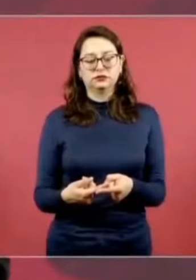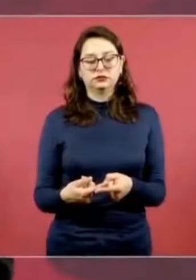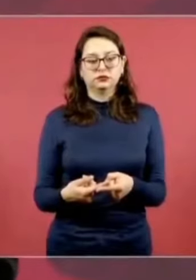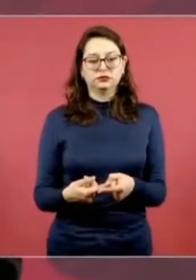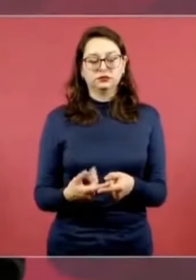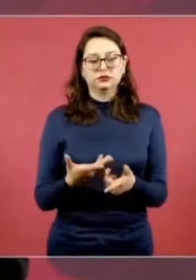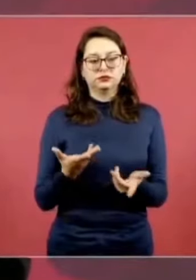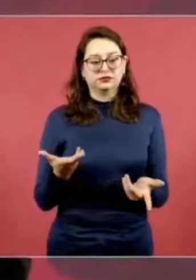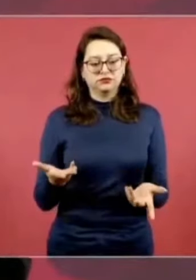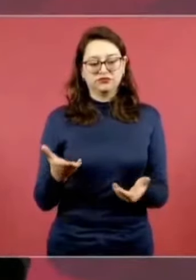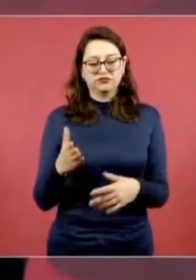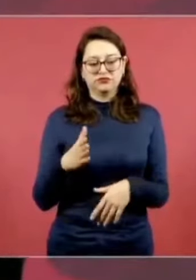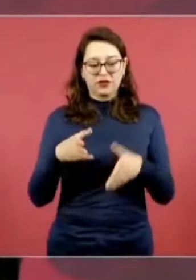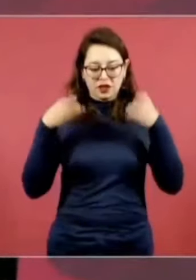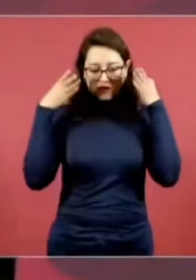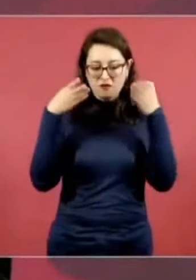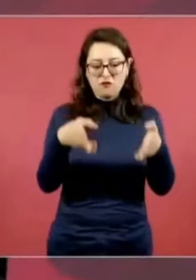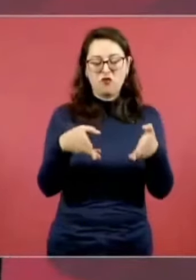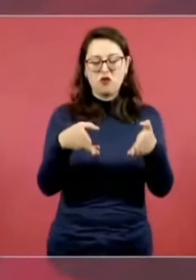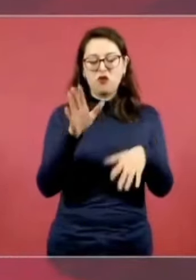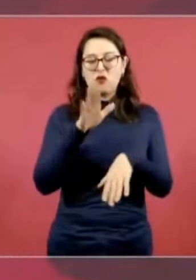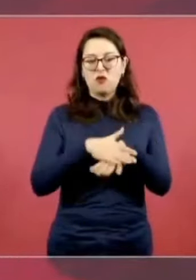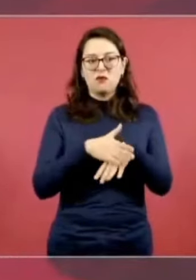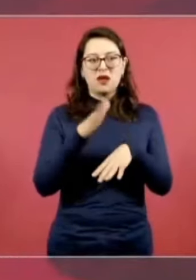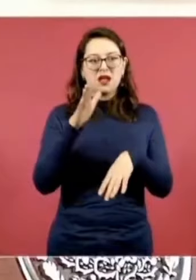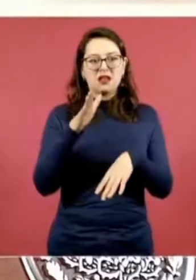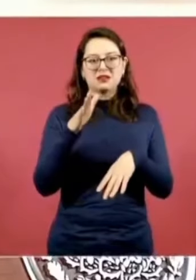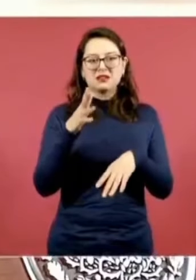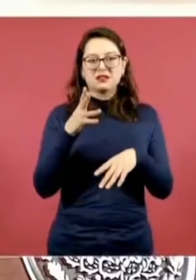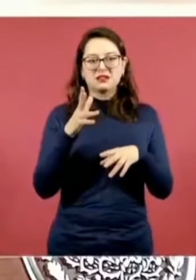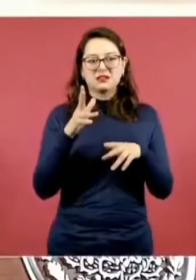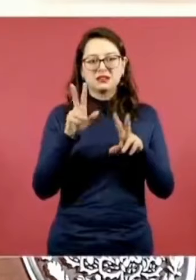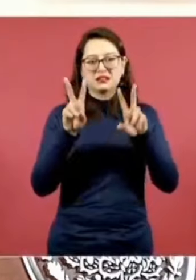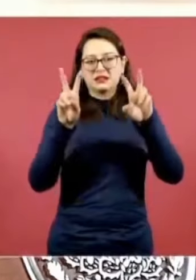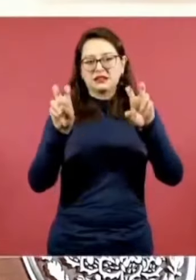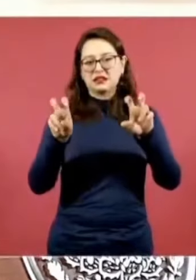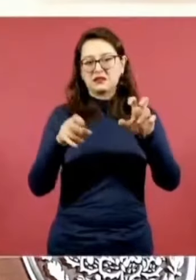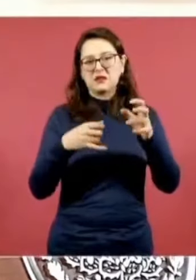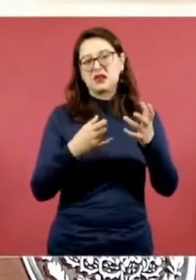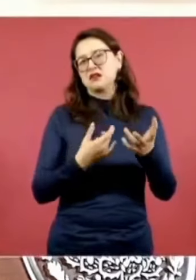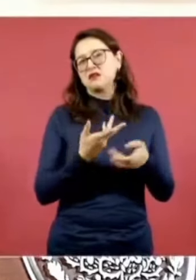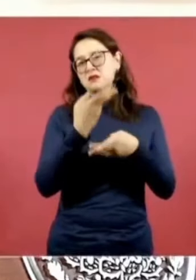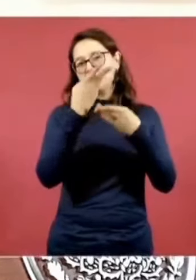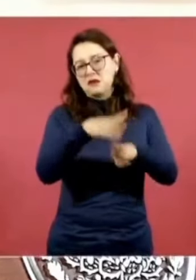todo el quehacer económico a la especulación financiera,